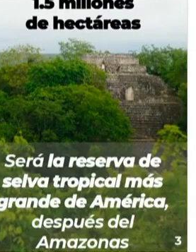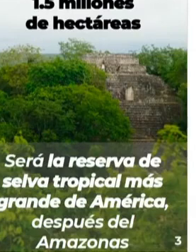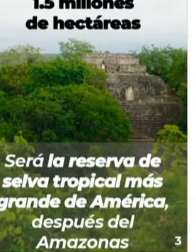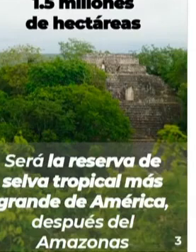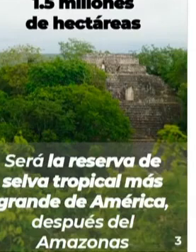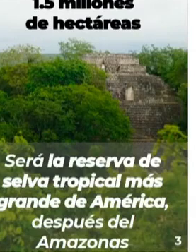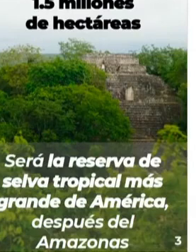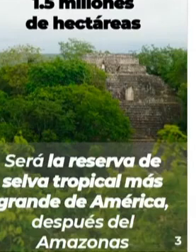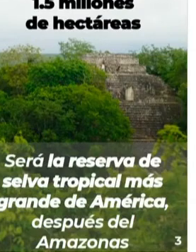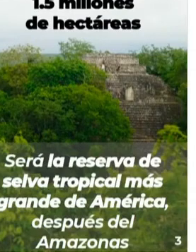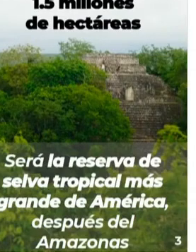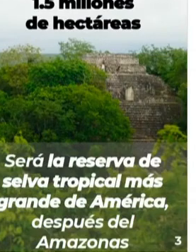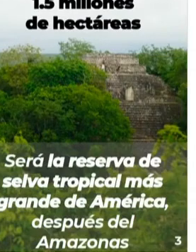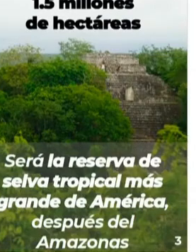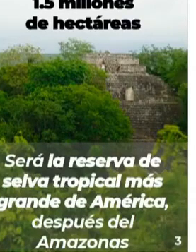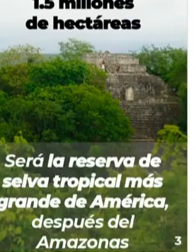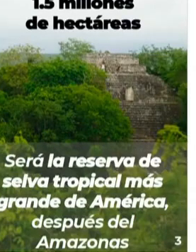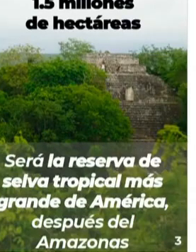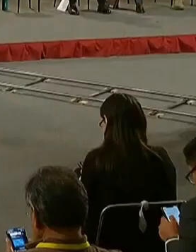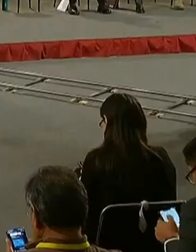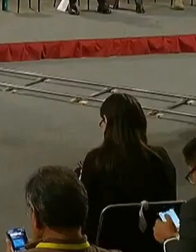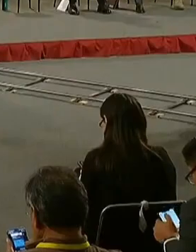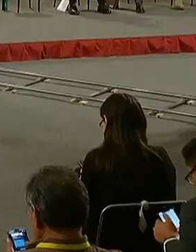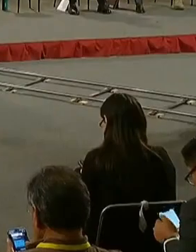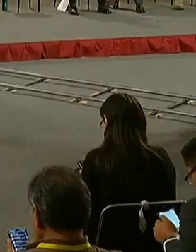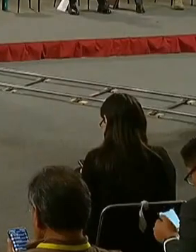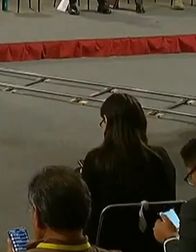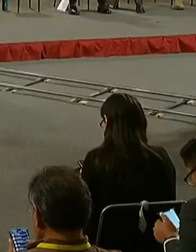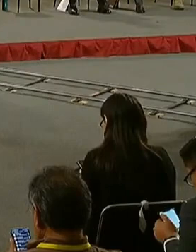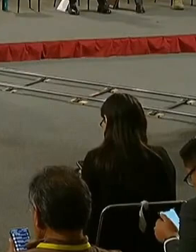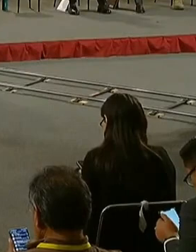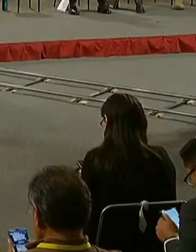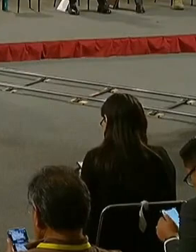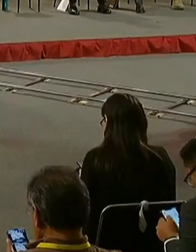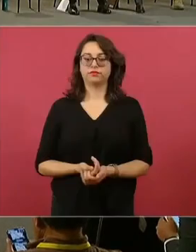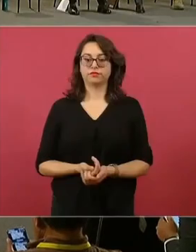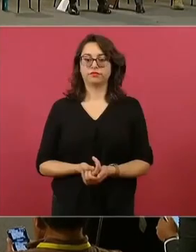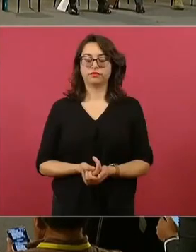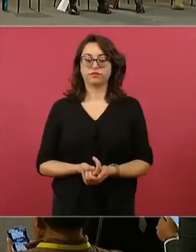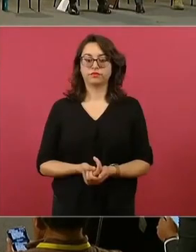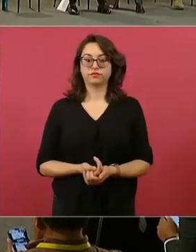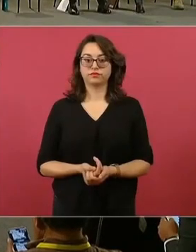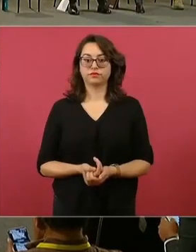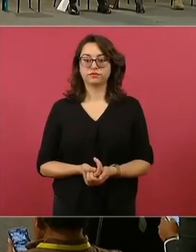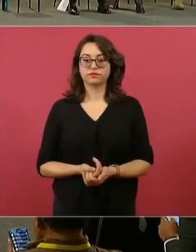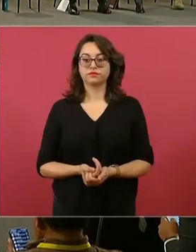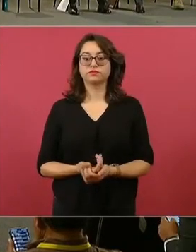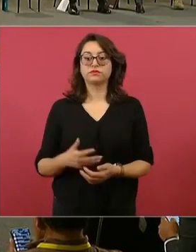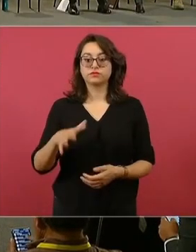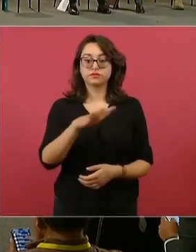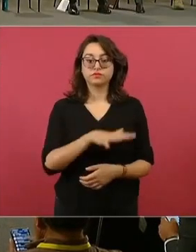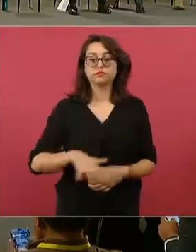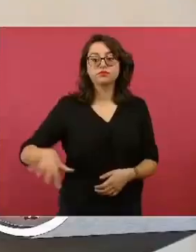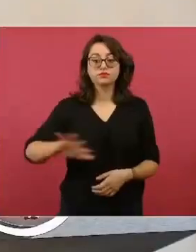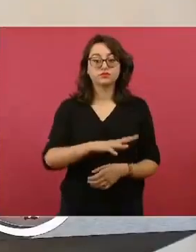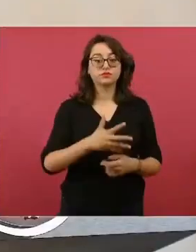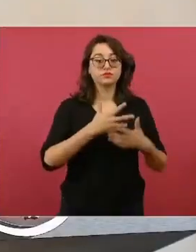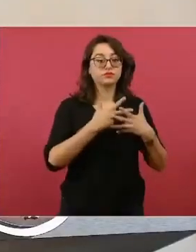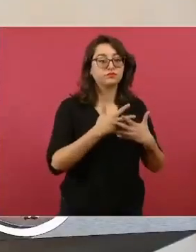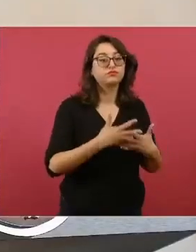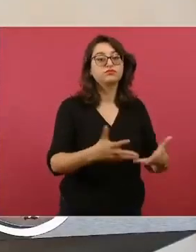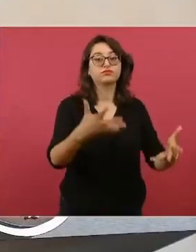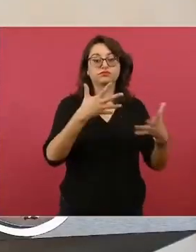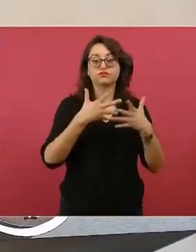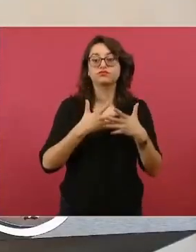selva tropical más grande después de las Amazonas y la más grande de México en selva tropical.